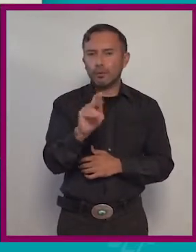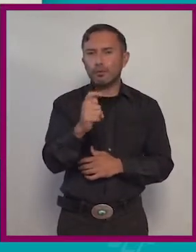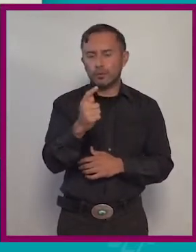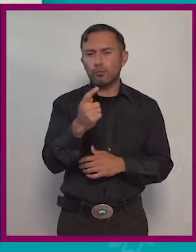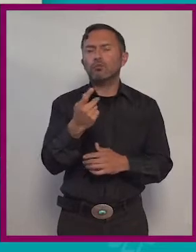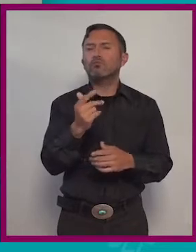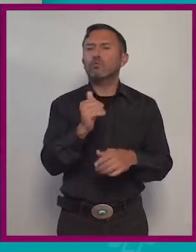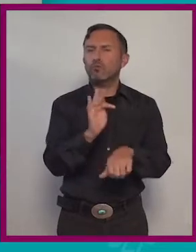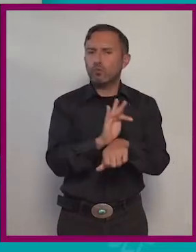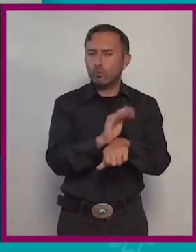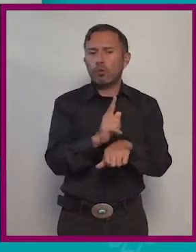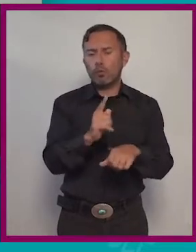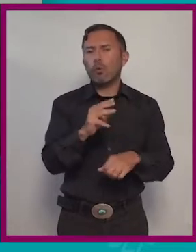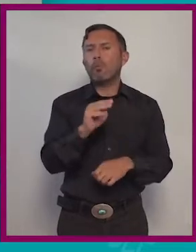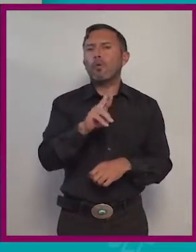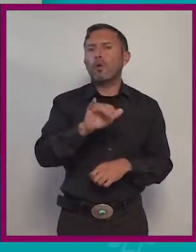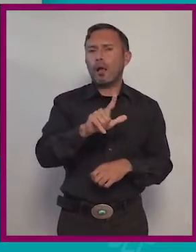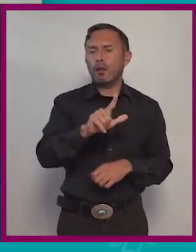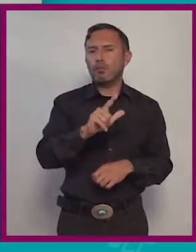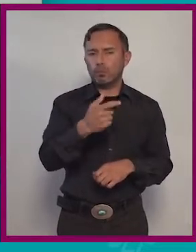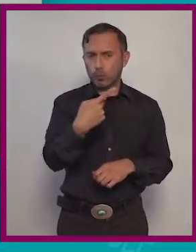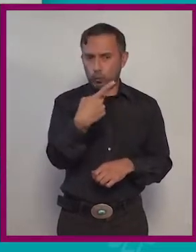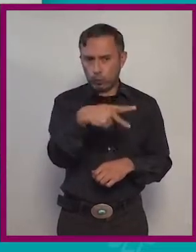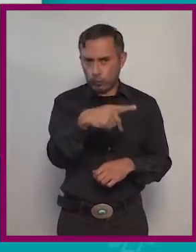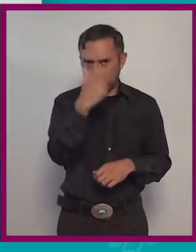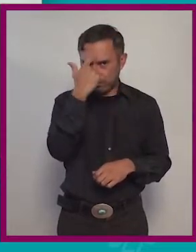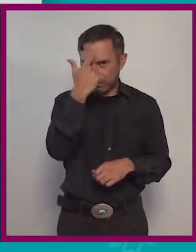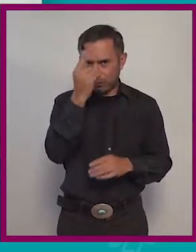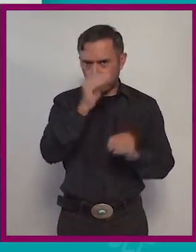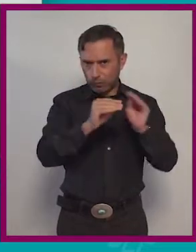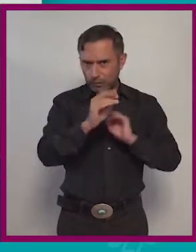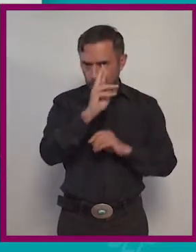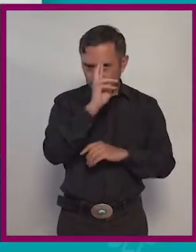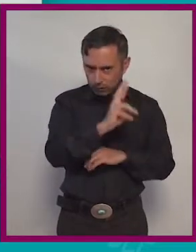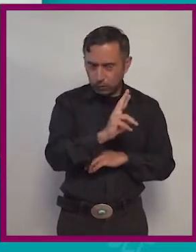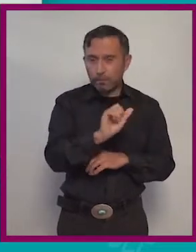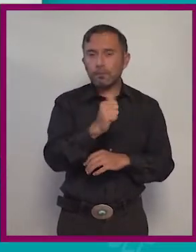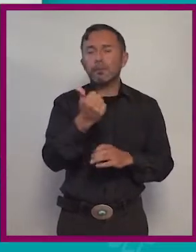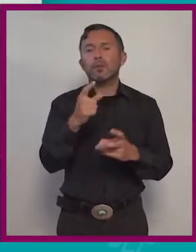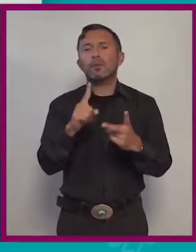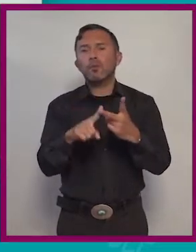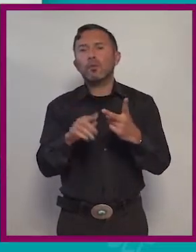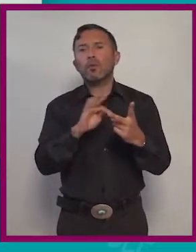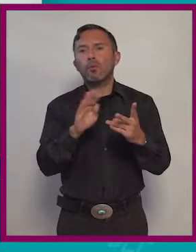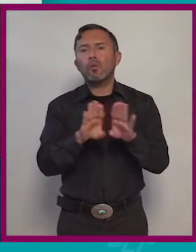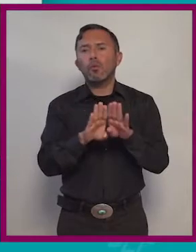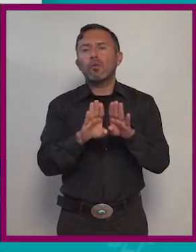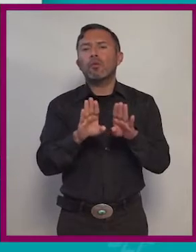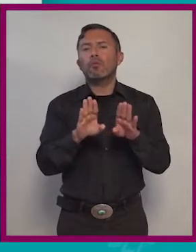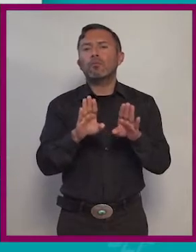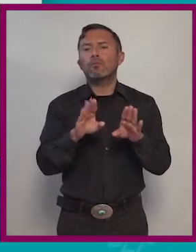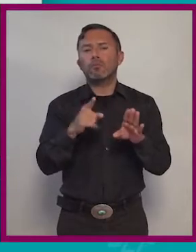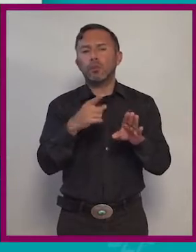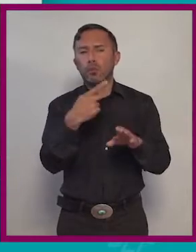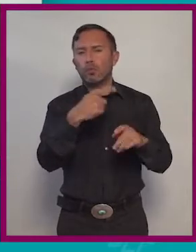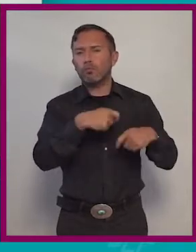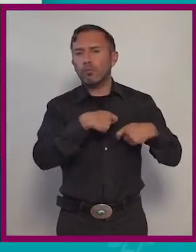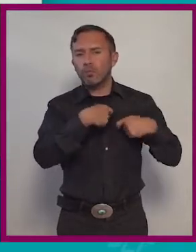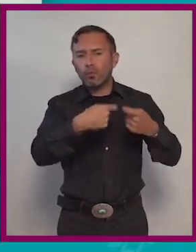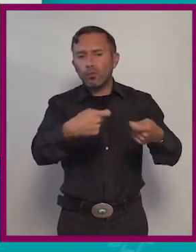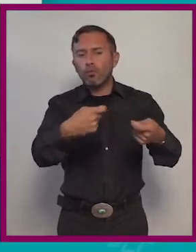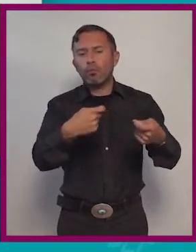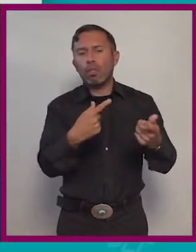que es una parte moral, que es el derecho al crédito, y una parte económica o de explotación patrimonial, ¿no? Que es el derecho